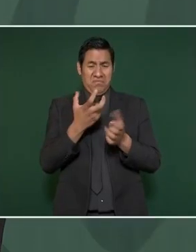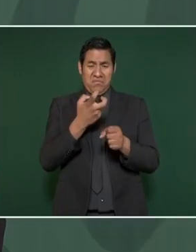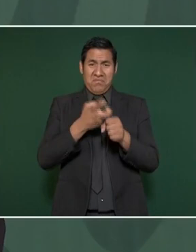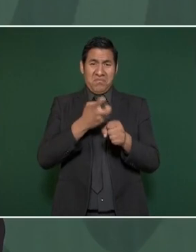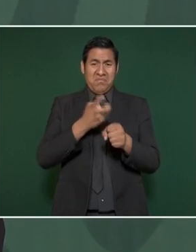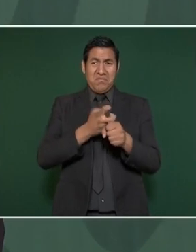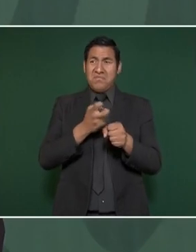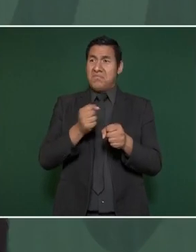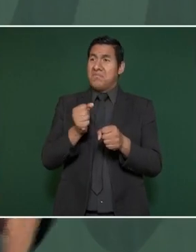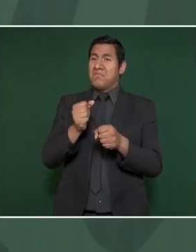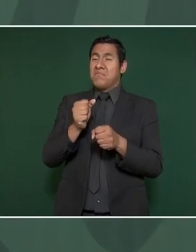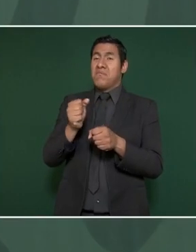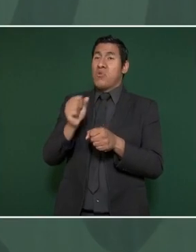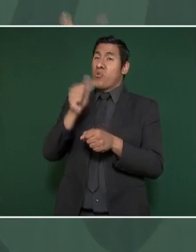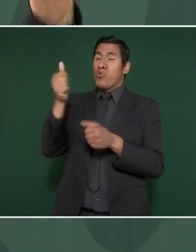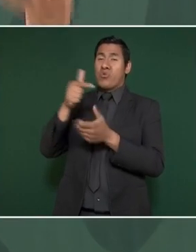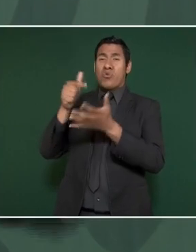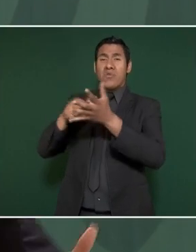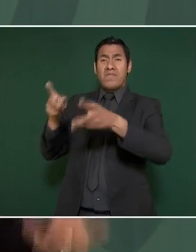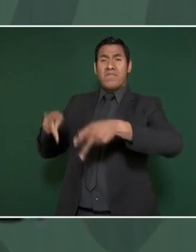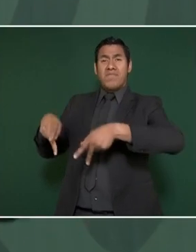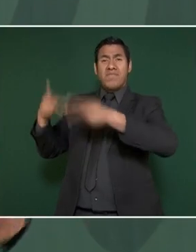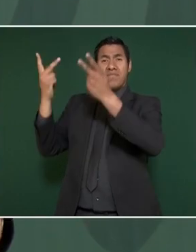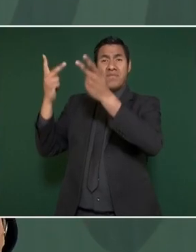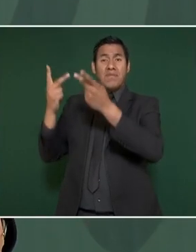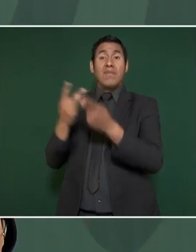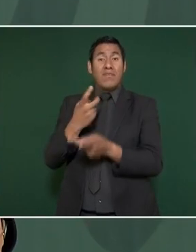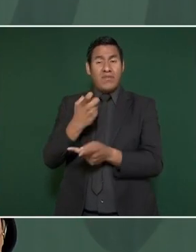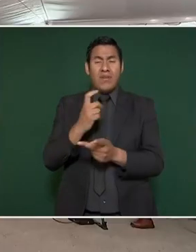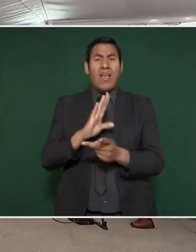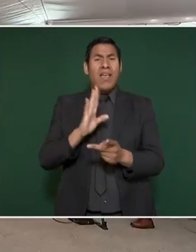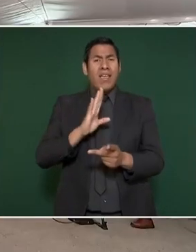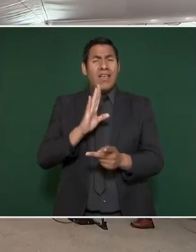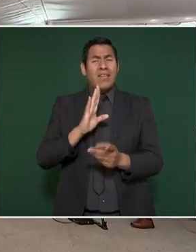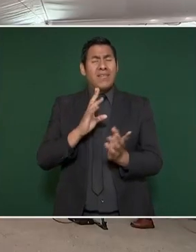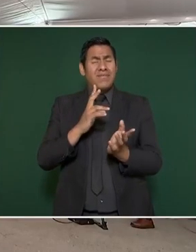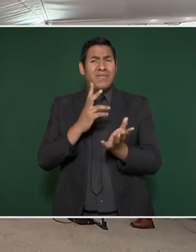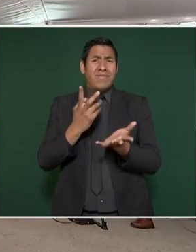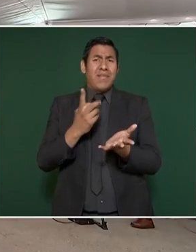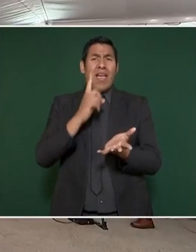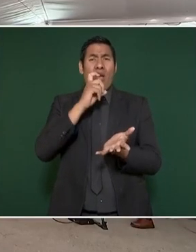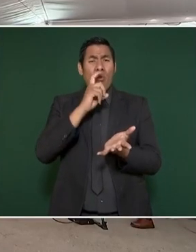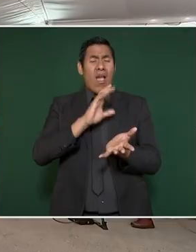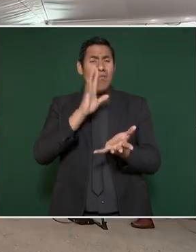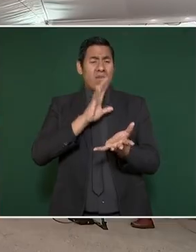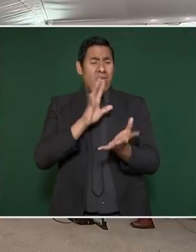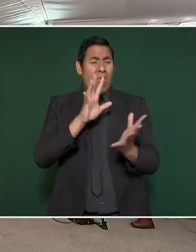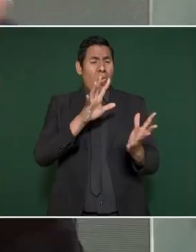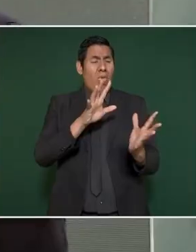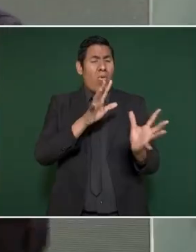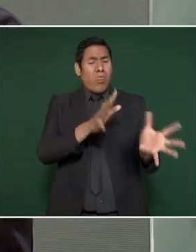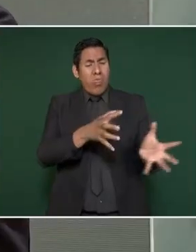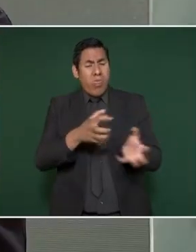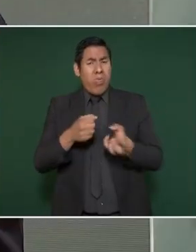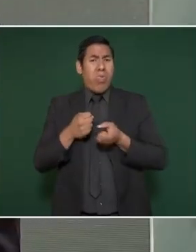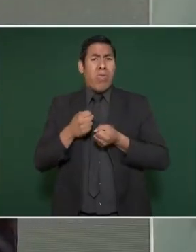fuera este llevarse el agua para